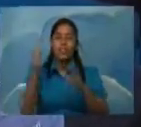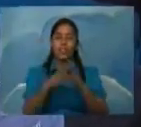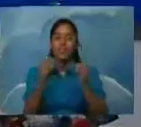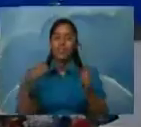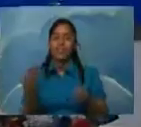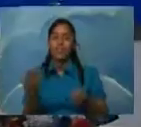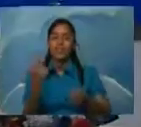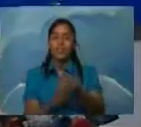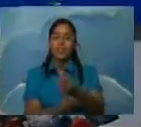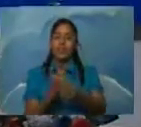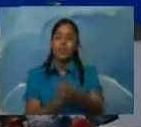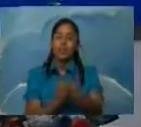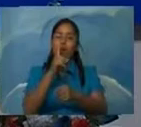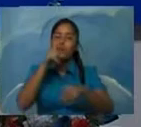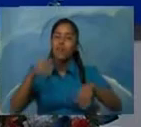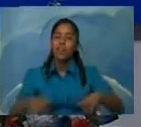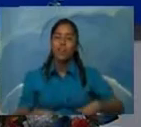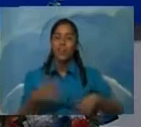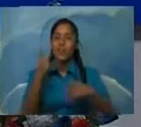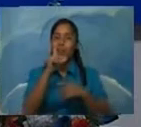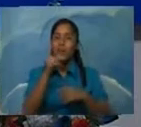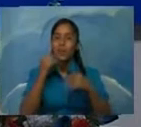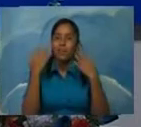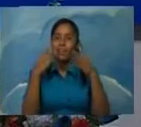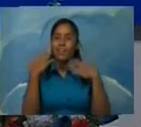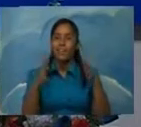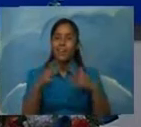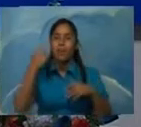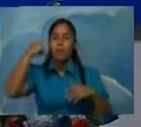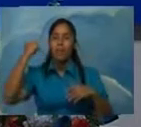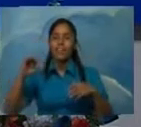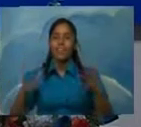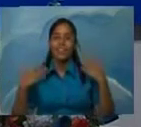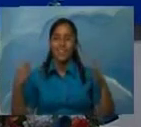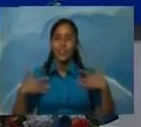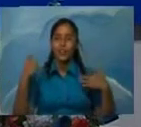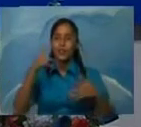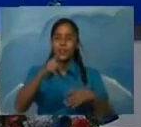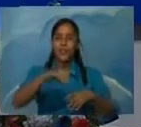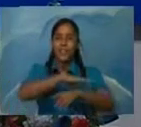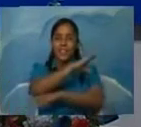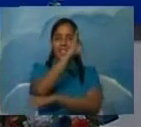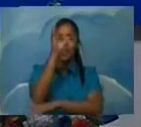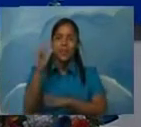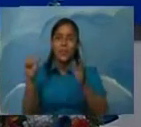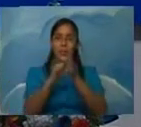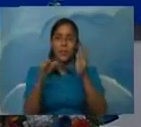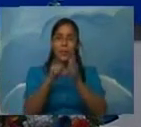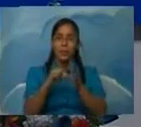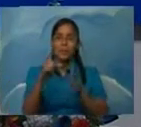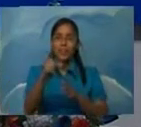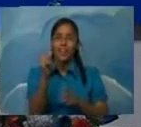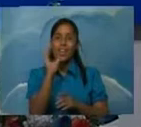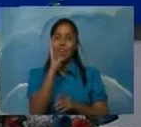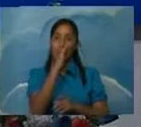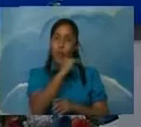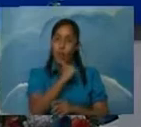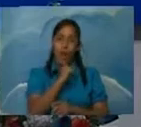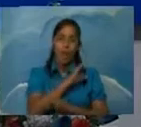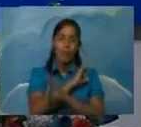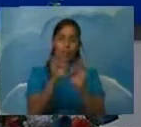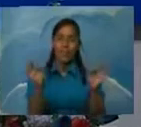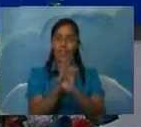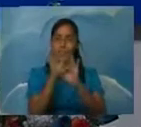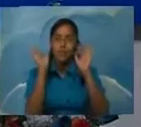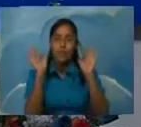hermanos calladitos, que no baten las manos, para que se gocen allá en el cielo, donde no habrá